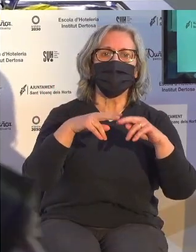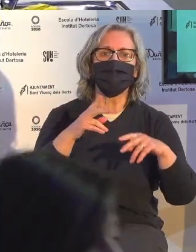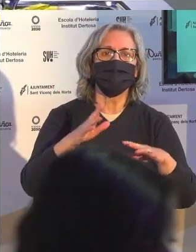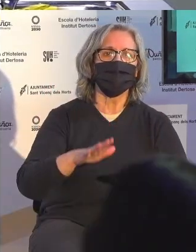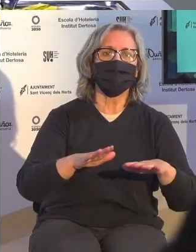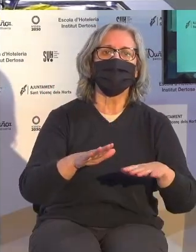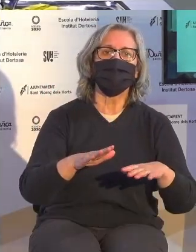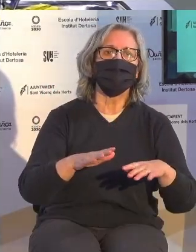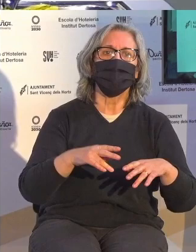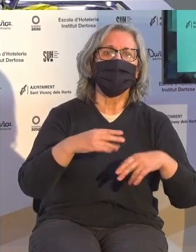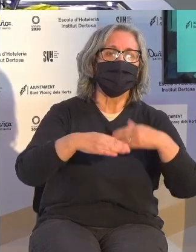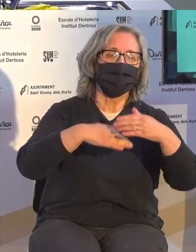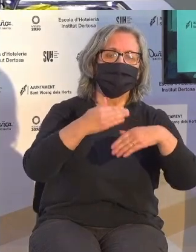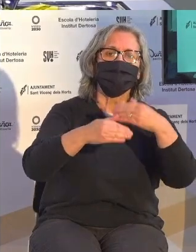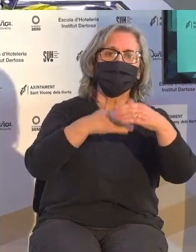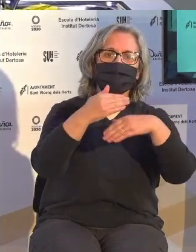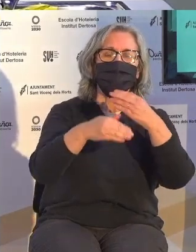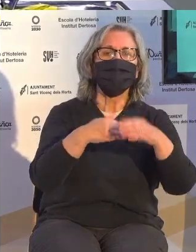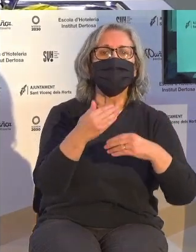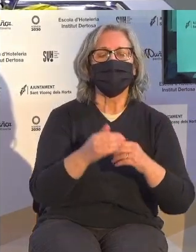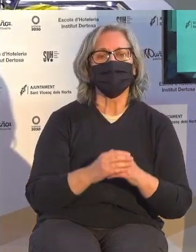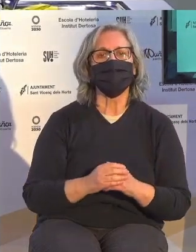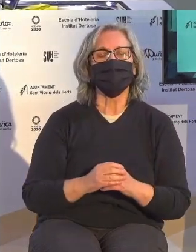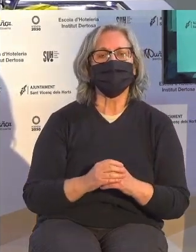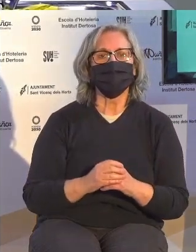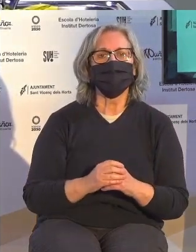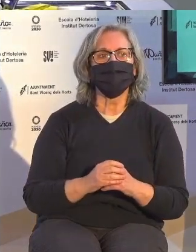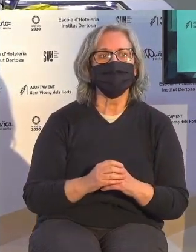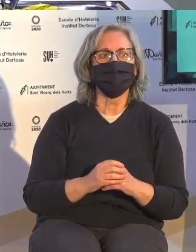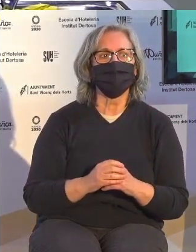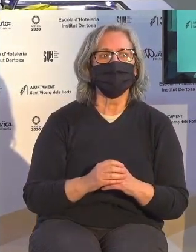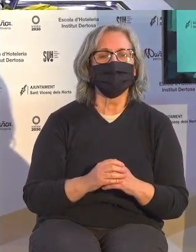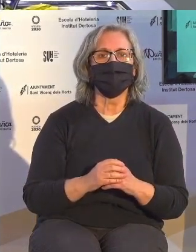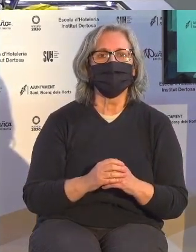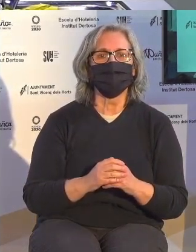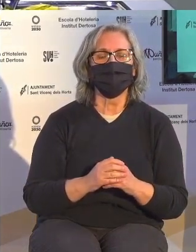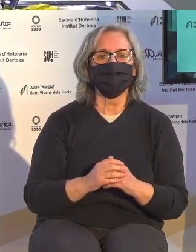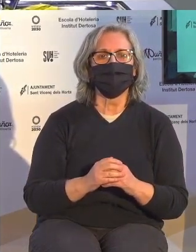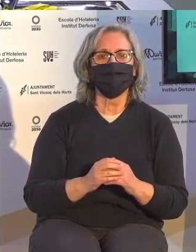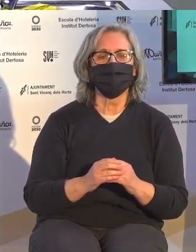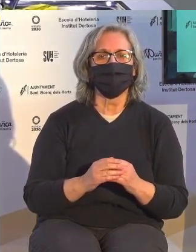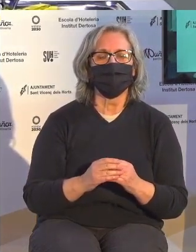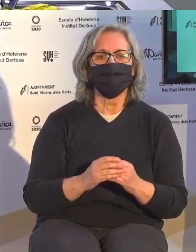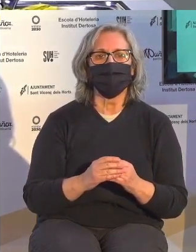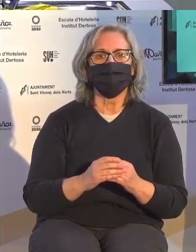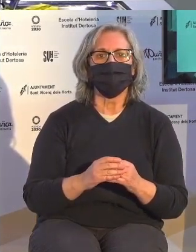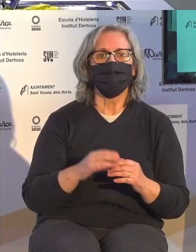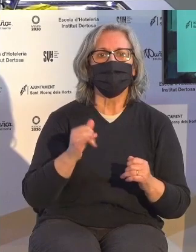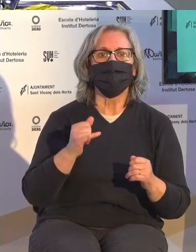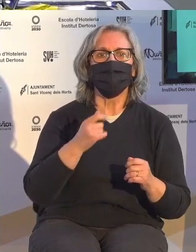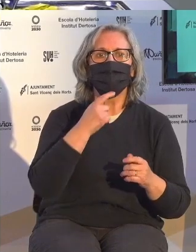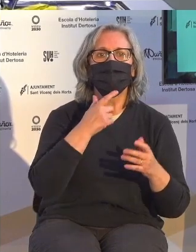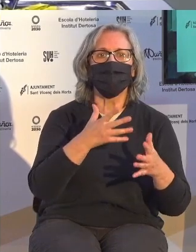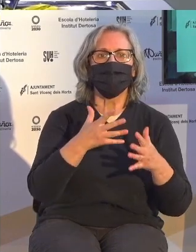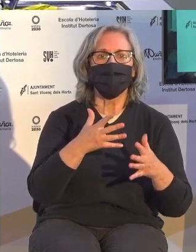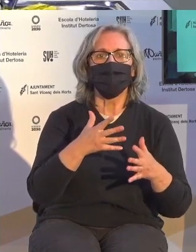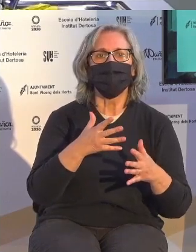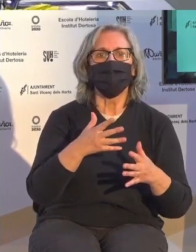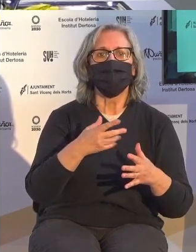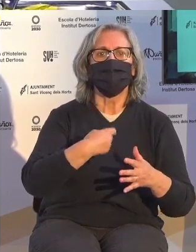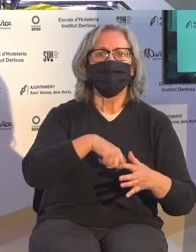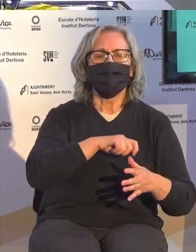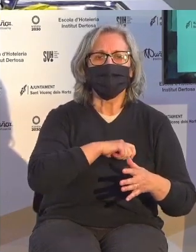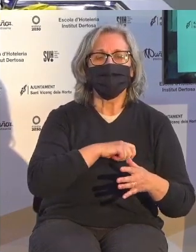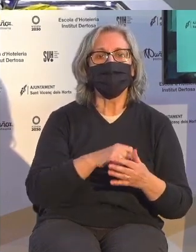quedar más de más avanzada me encanta mucho españa barcelona